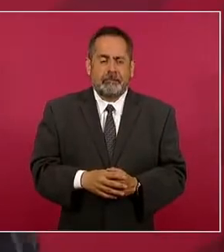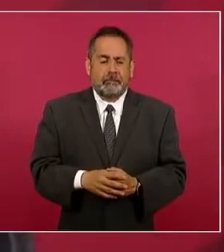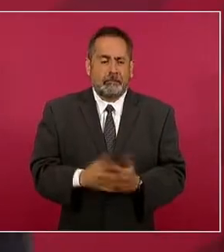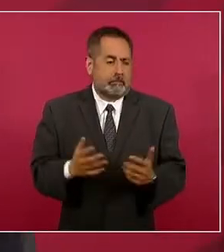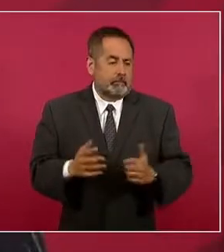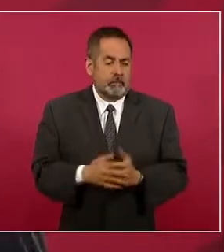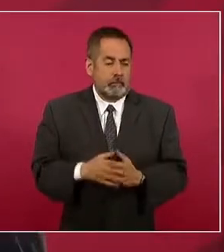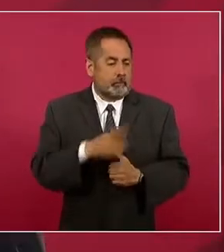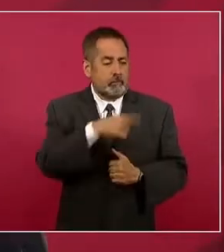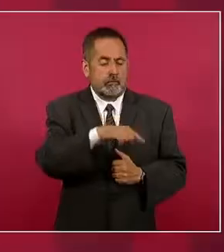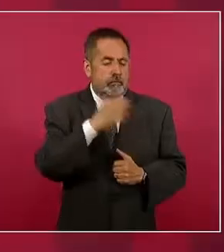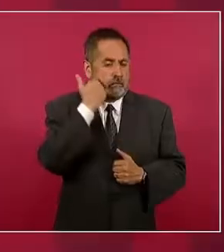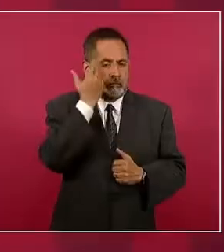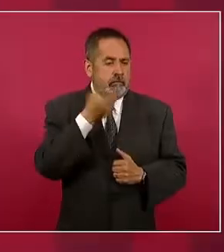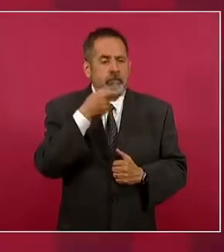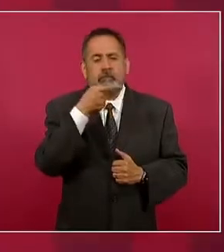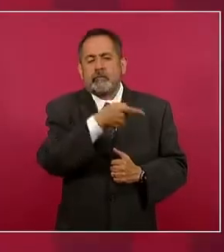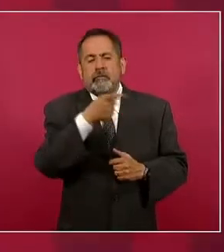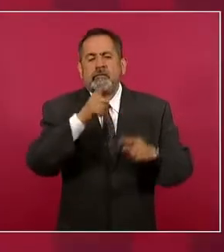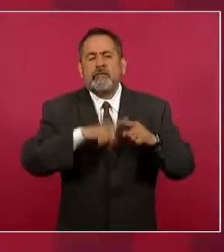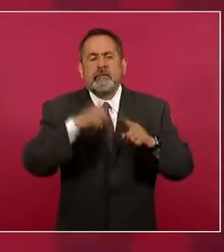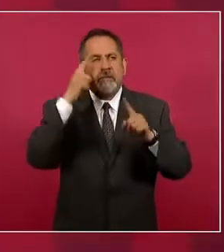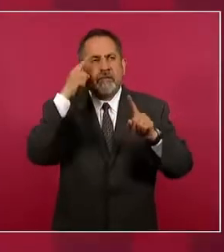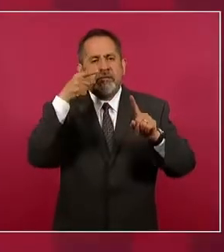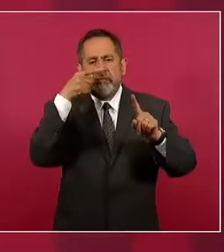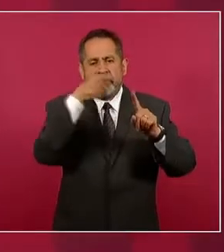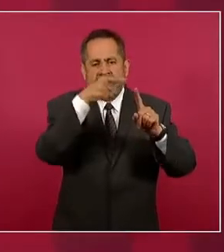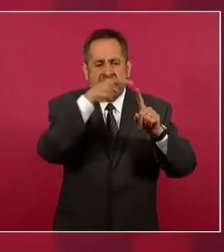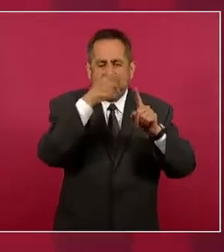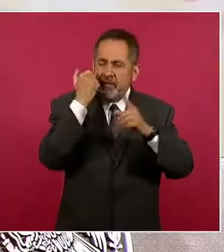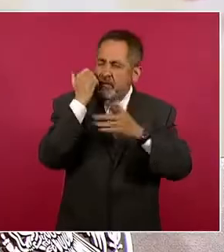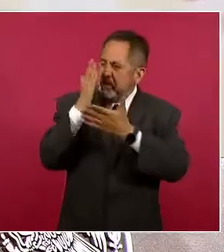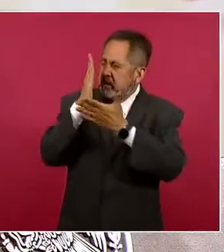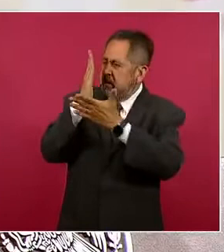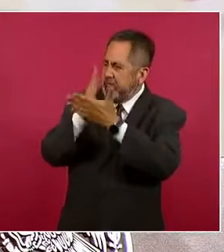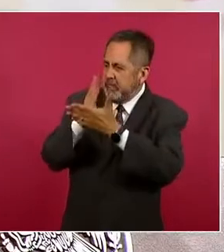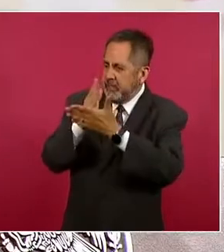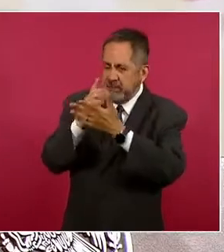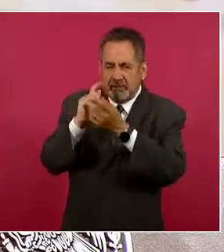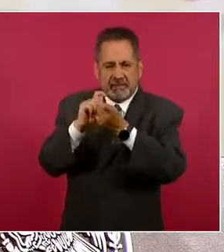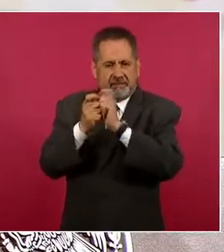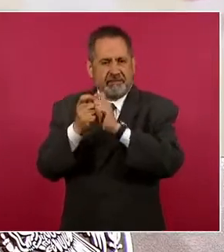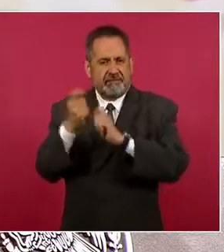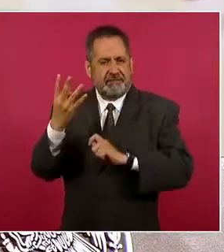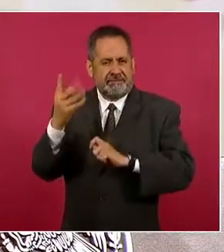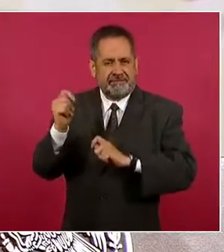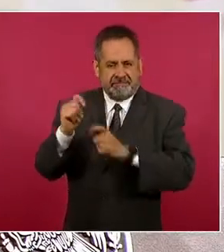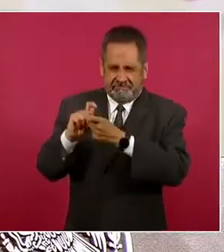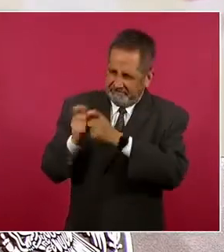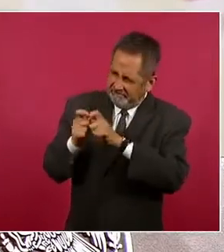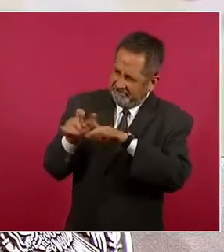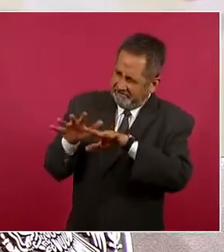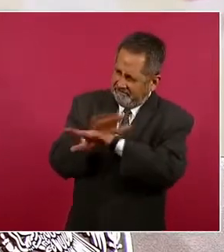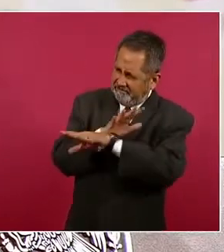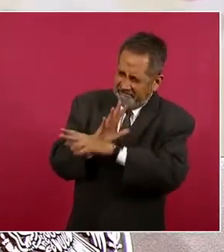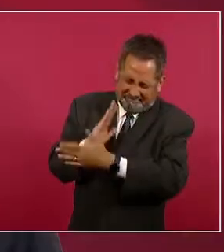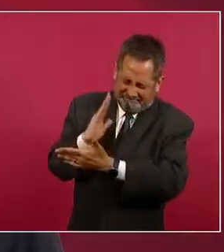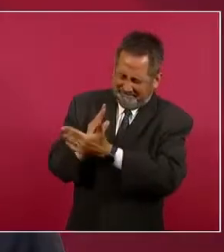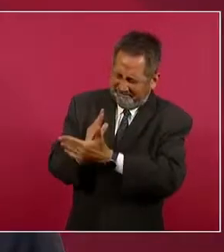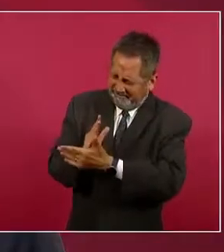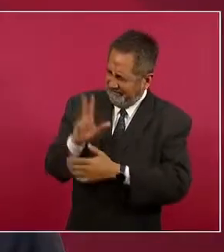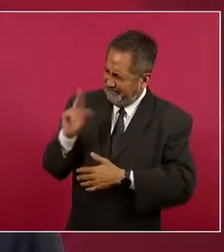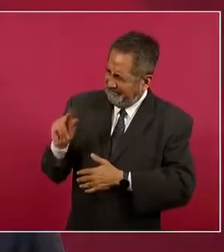porque lo que quieren es detener el avance de la transformación,